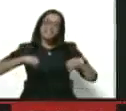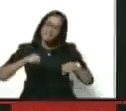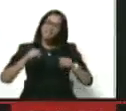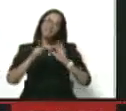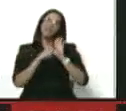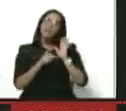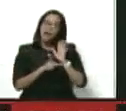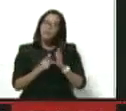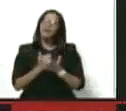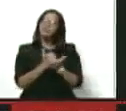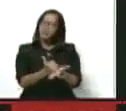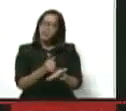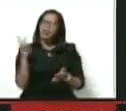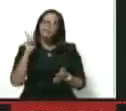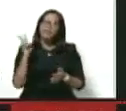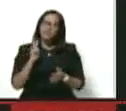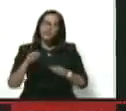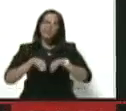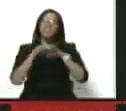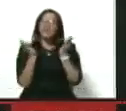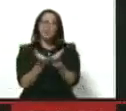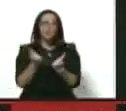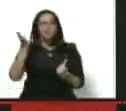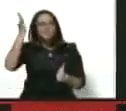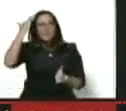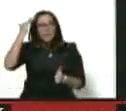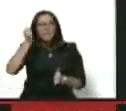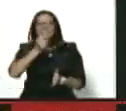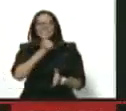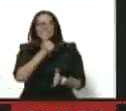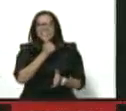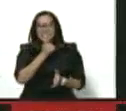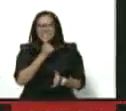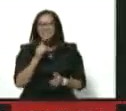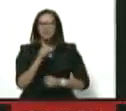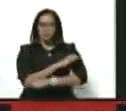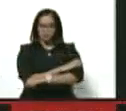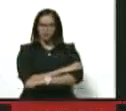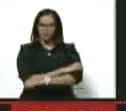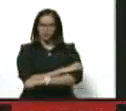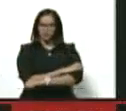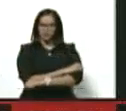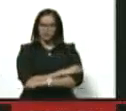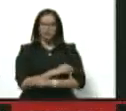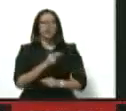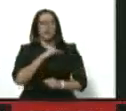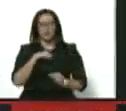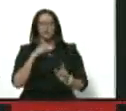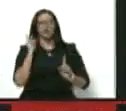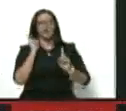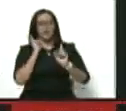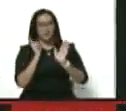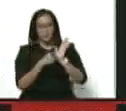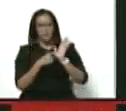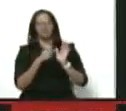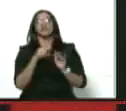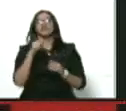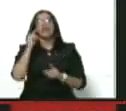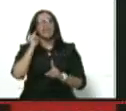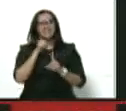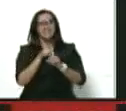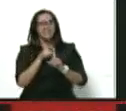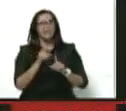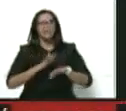que Venezuela y el mundo sepa quiénes son esos personajes, hemos cumplido la tarea, presidente, porque